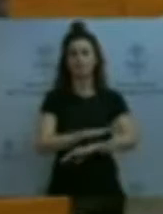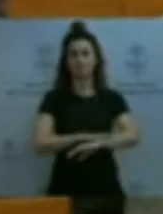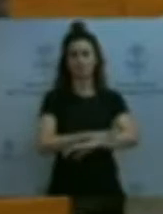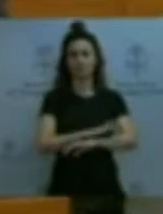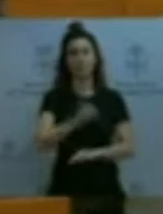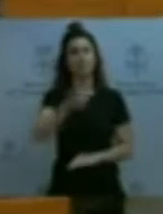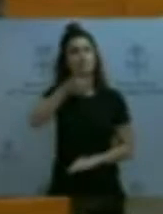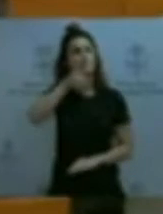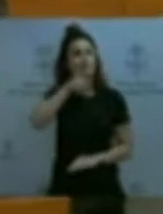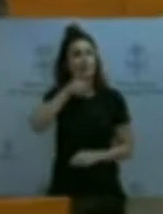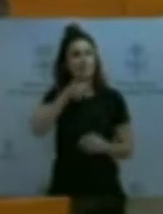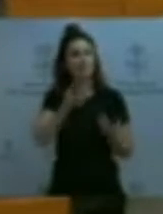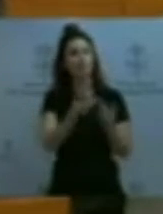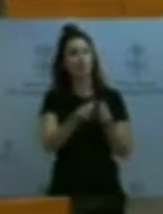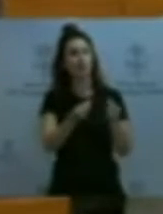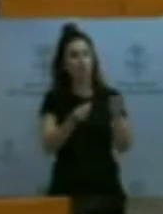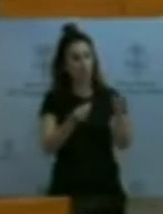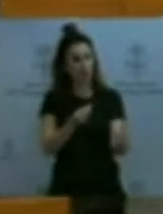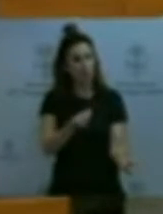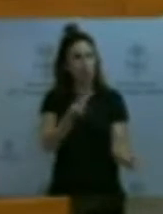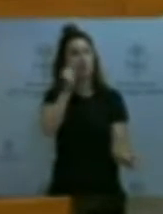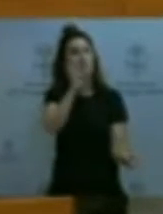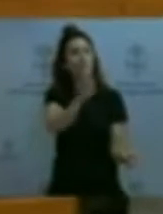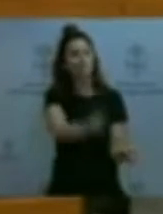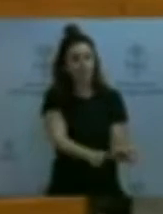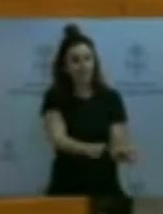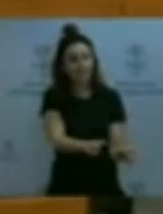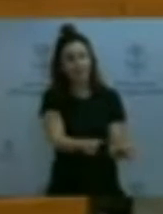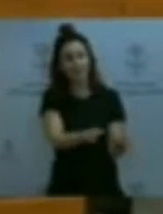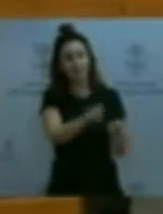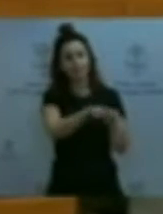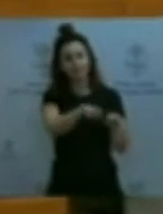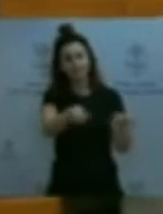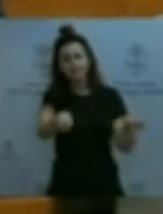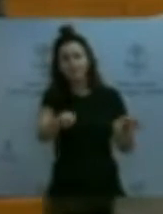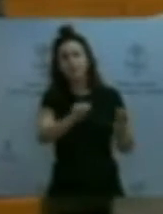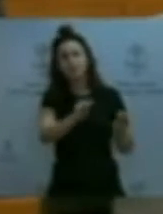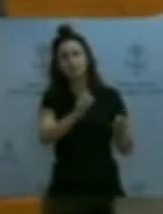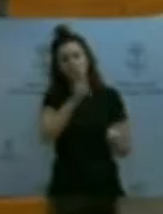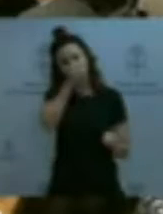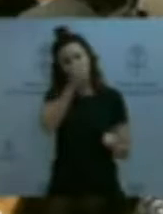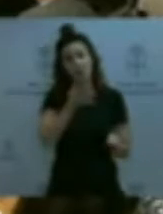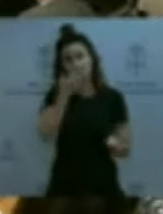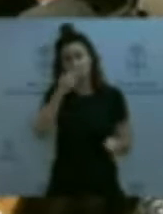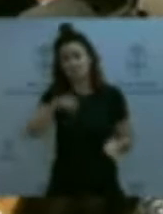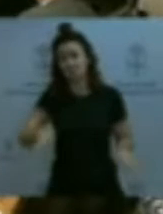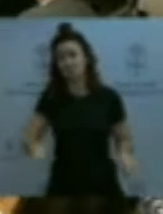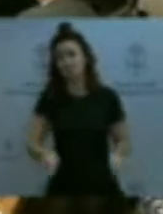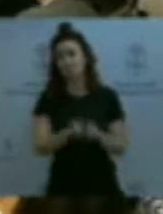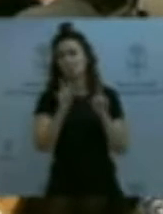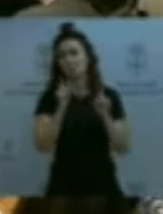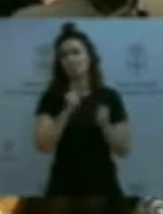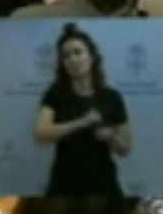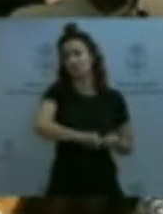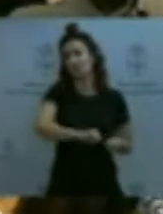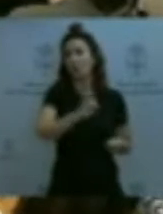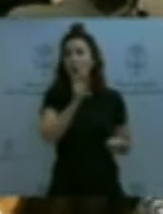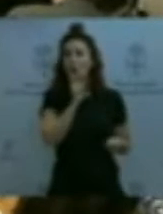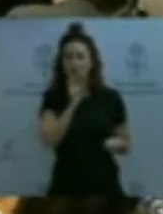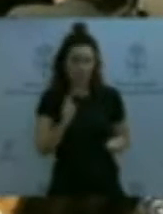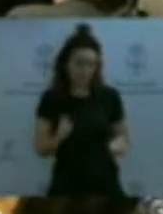y como personas de esa bancada socialista. Y el problema es que a mí me importa bien poco cómo se venga de ustedes. Lo que me importa es que se está vengando de ustedes a costa de